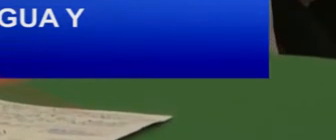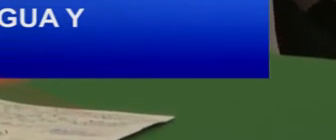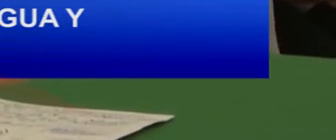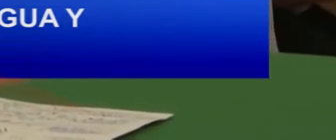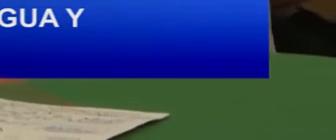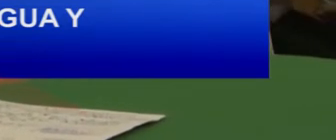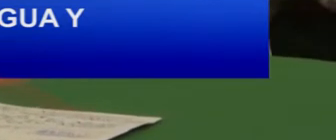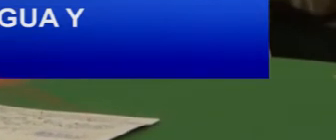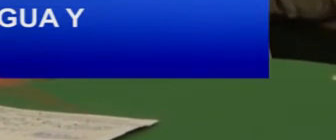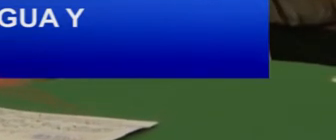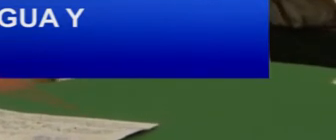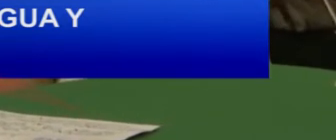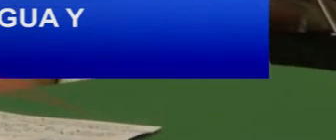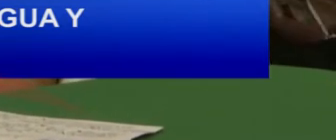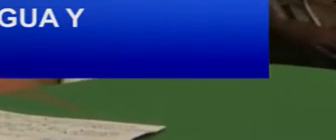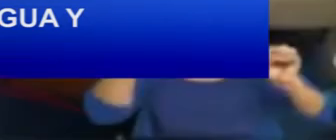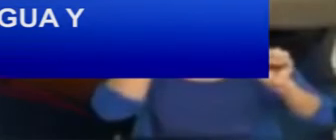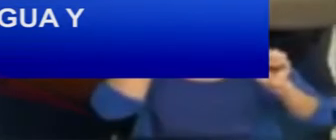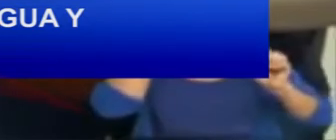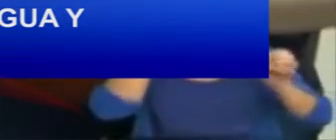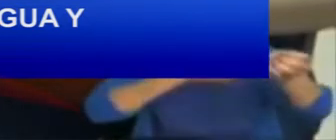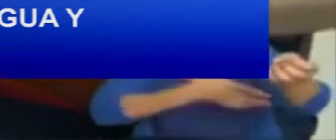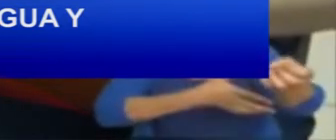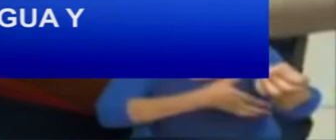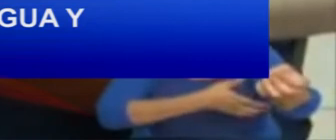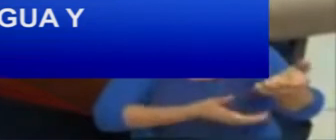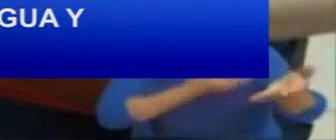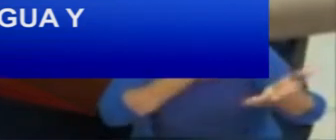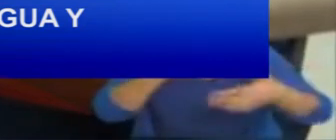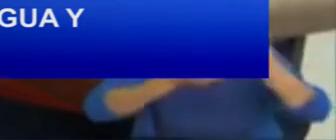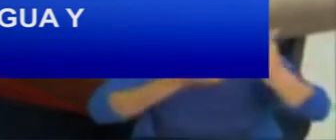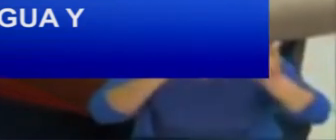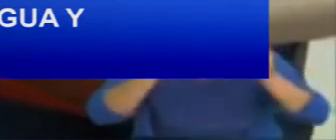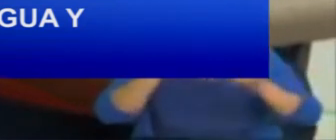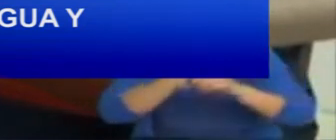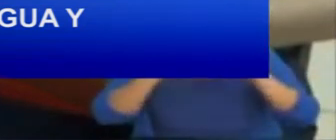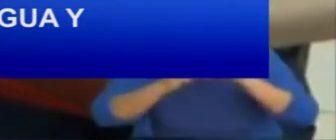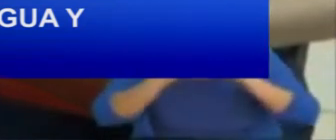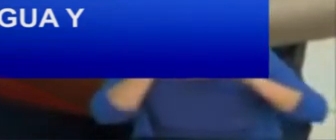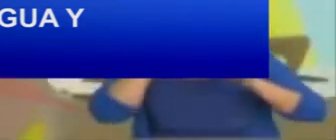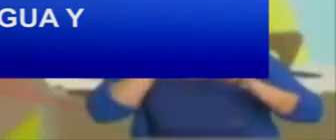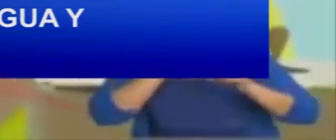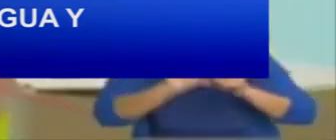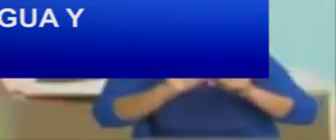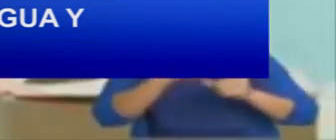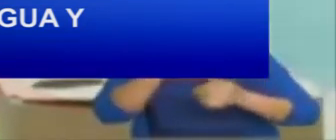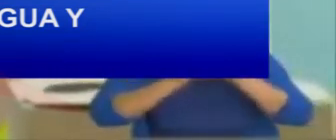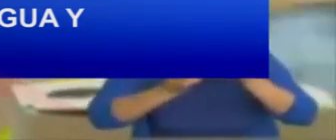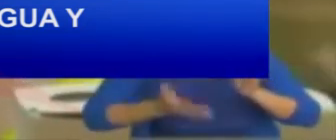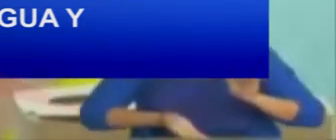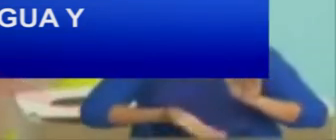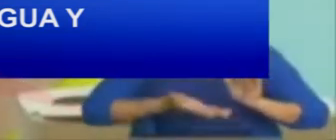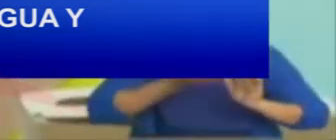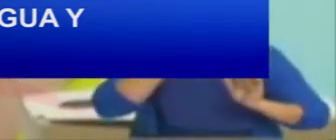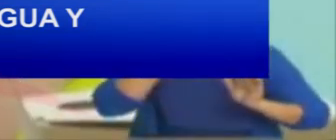personas mayores de 50 años. Tenemos también la vacunación, avanzando en la vacunación mañana sábado